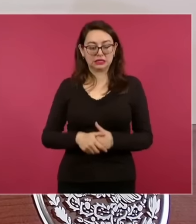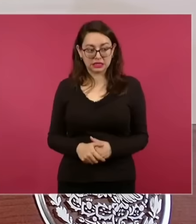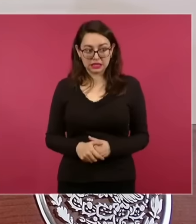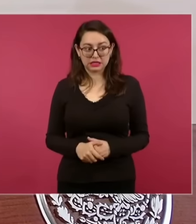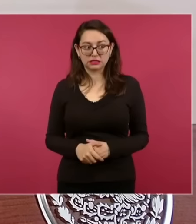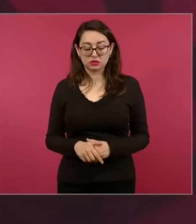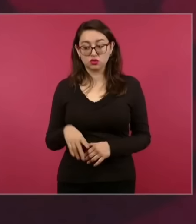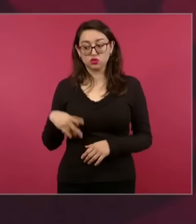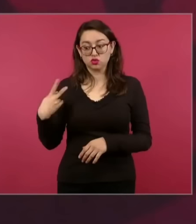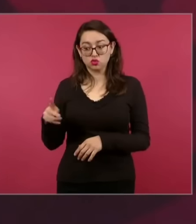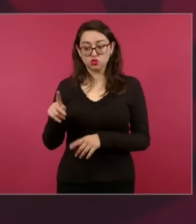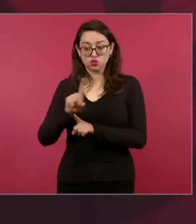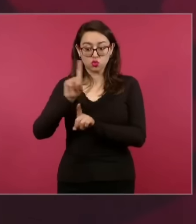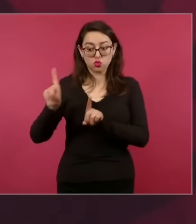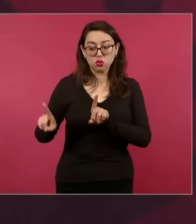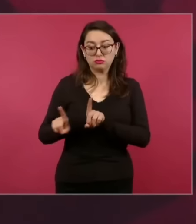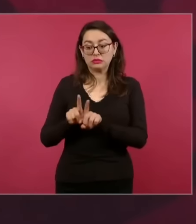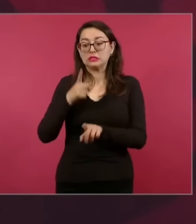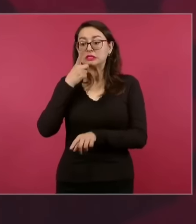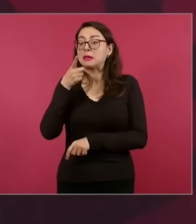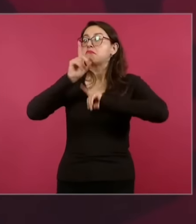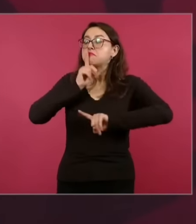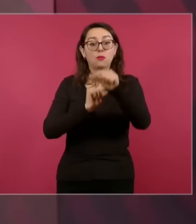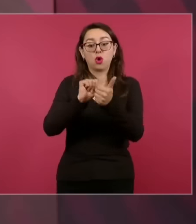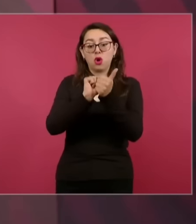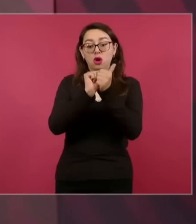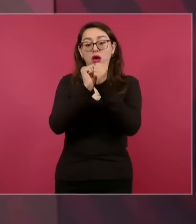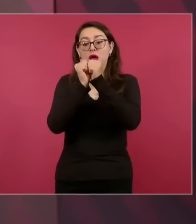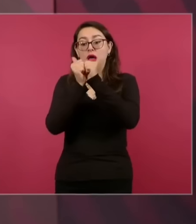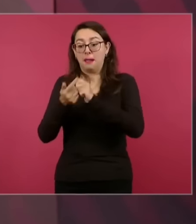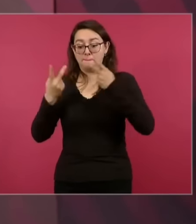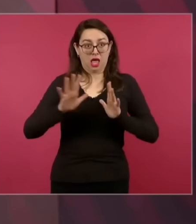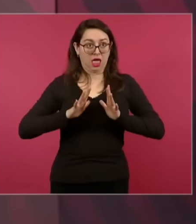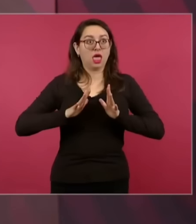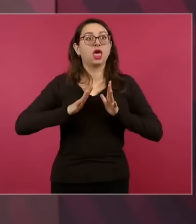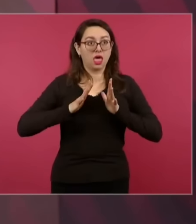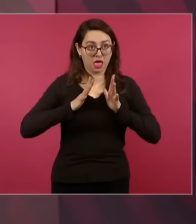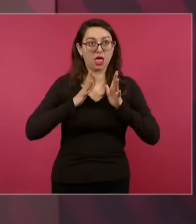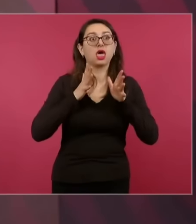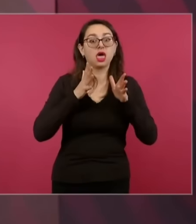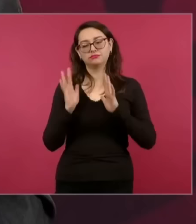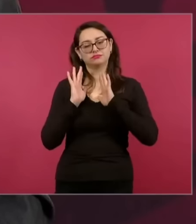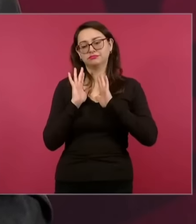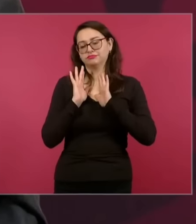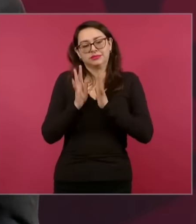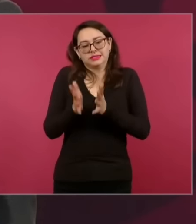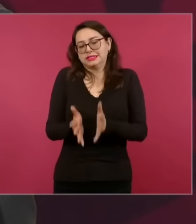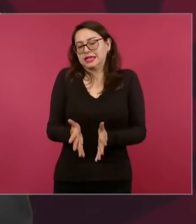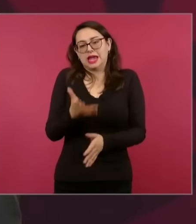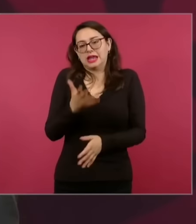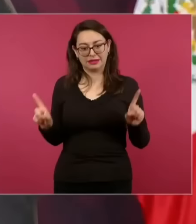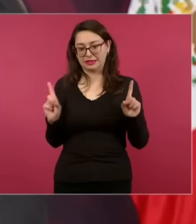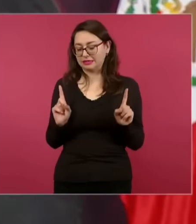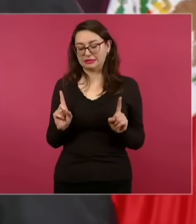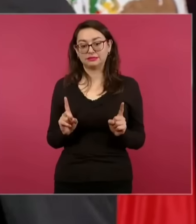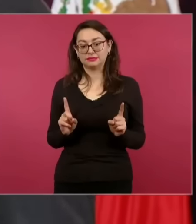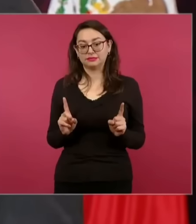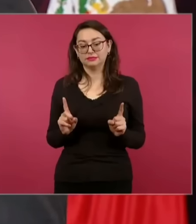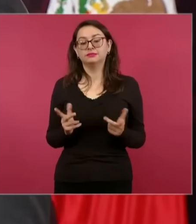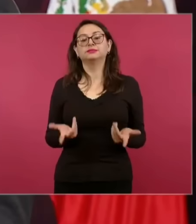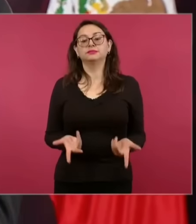veces puede convertirse en verdad. Ya no funciona eso, no funciona, al menos en México no. Y ahí está el ejemplo, por